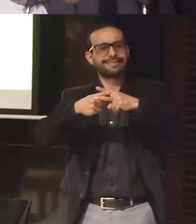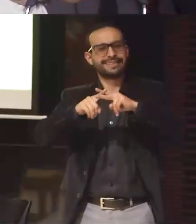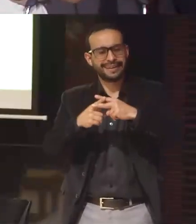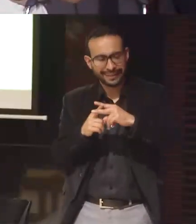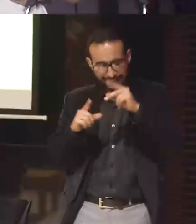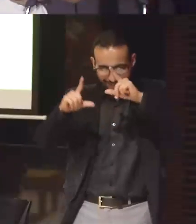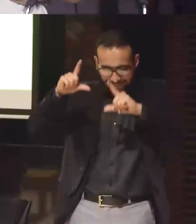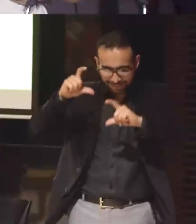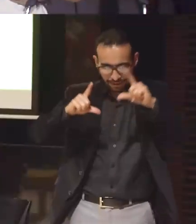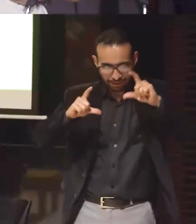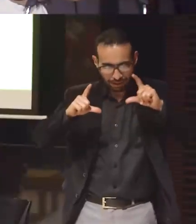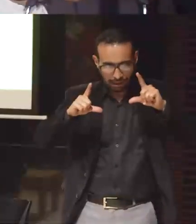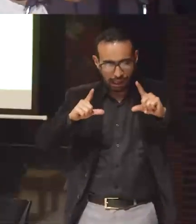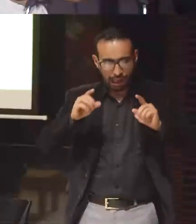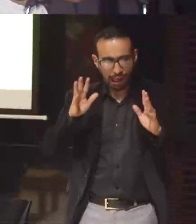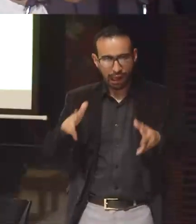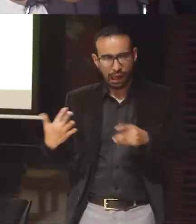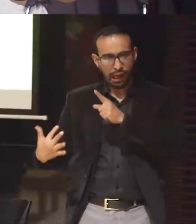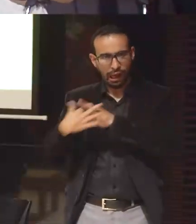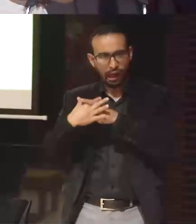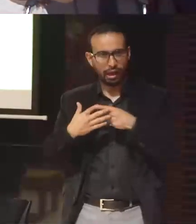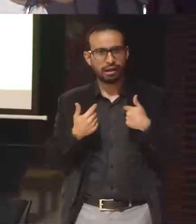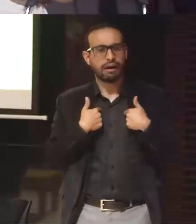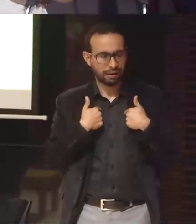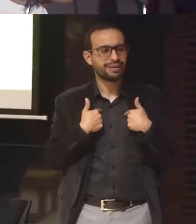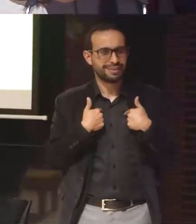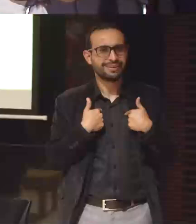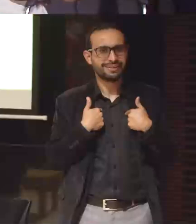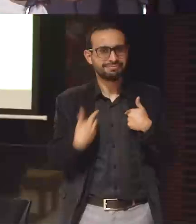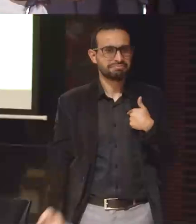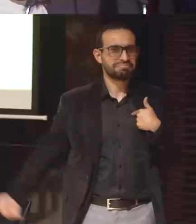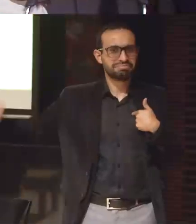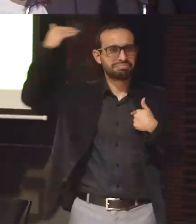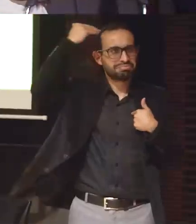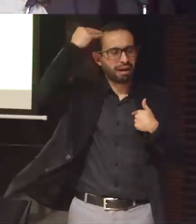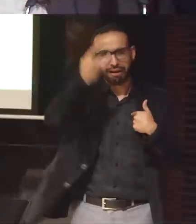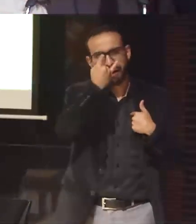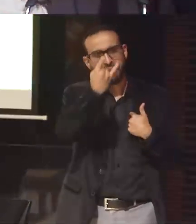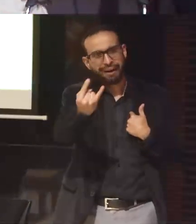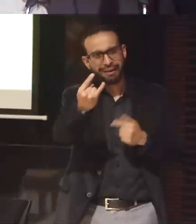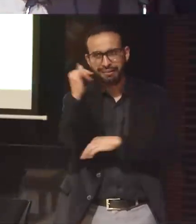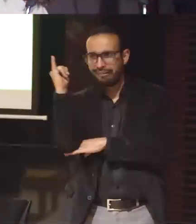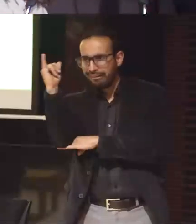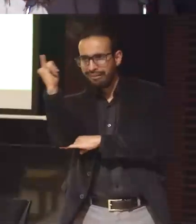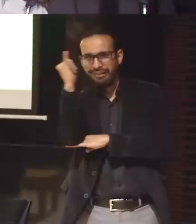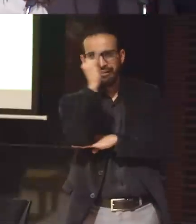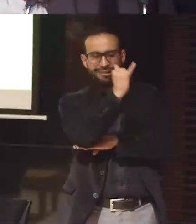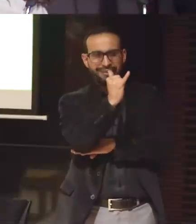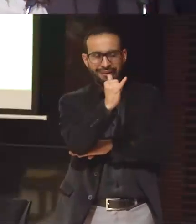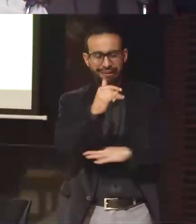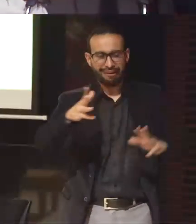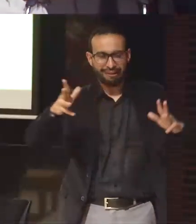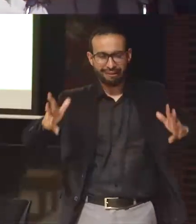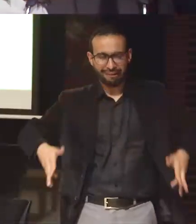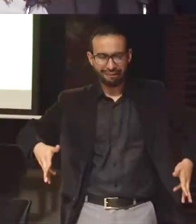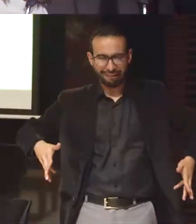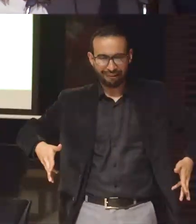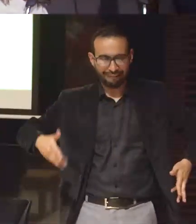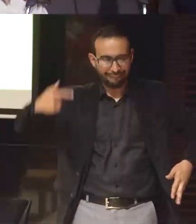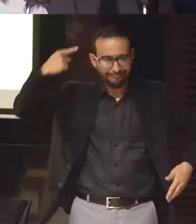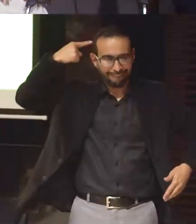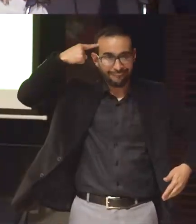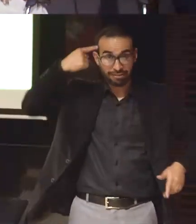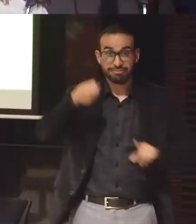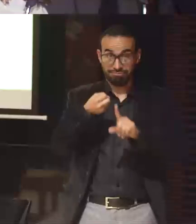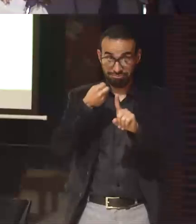la cultura puede transformar vidas y puede causar y puede generar un impacto en la comunidad, a mí de verdad que, o